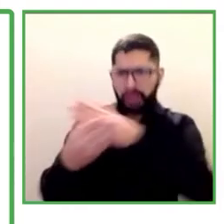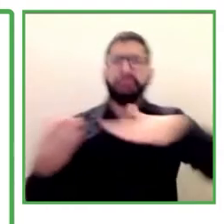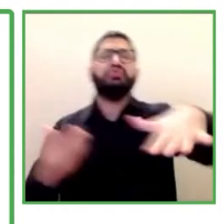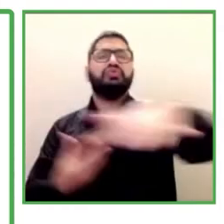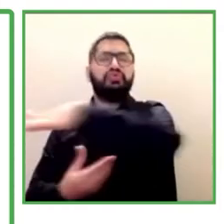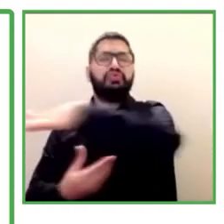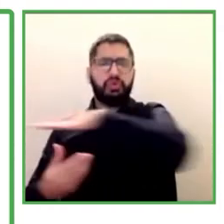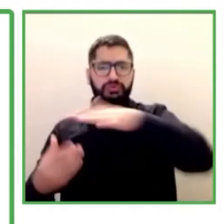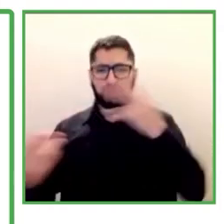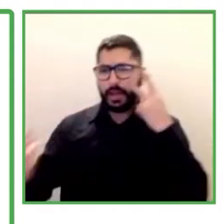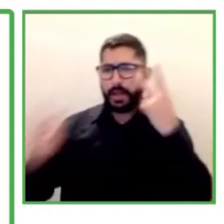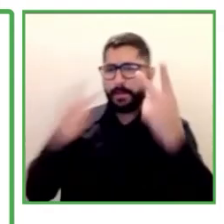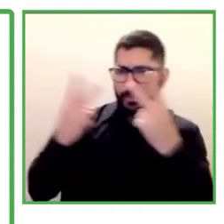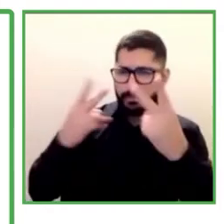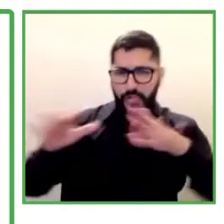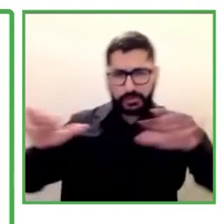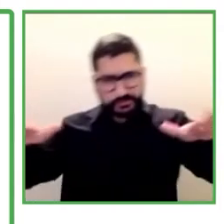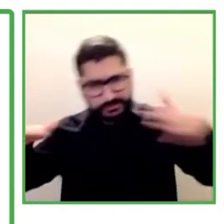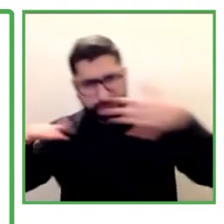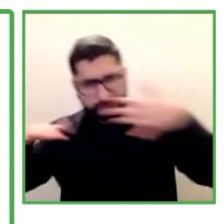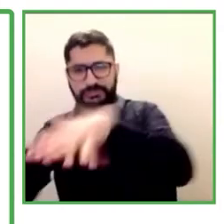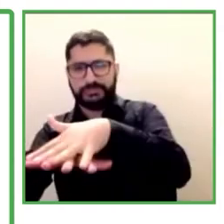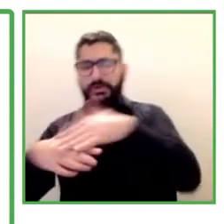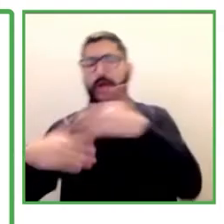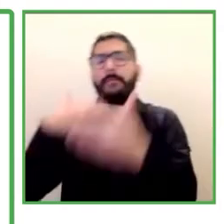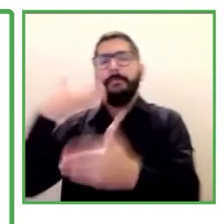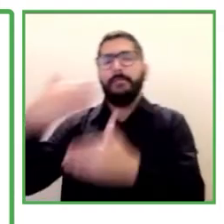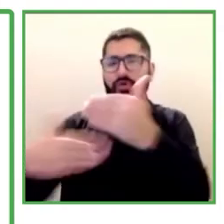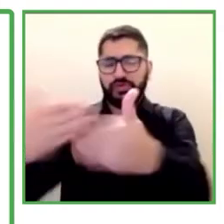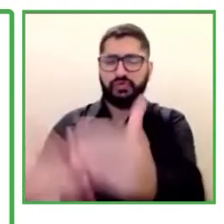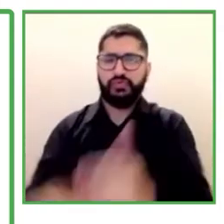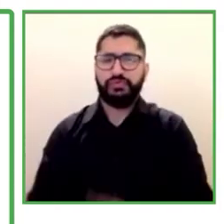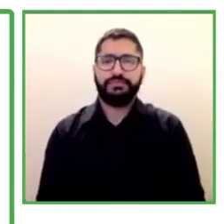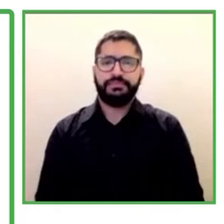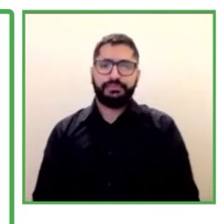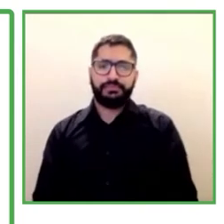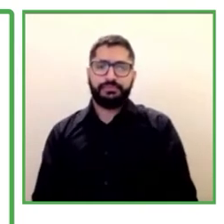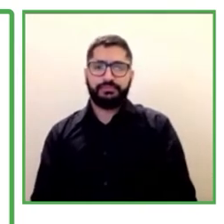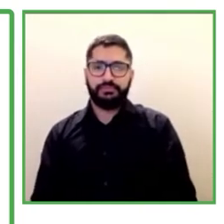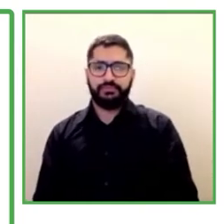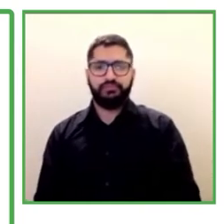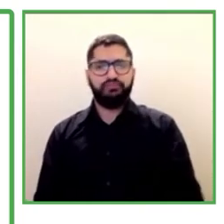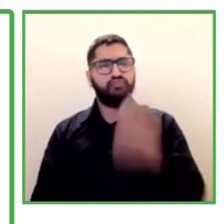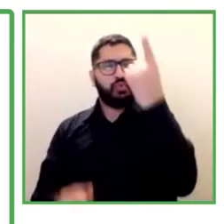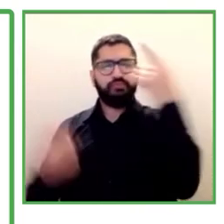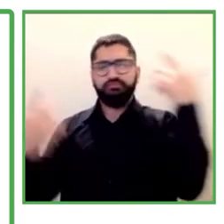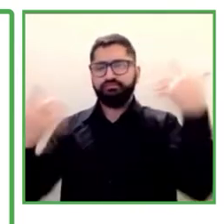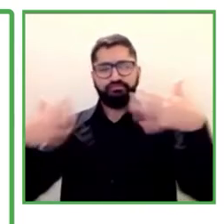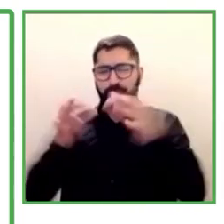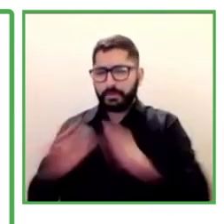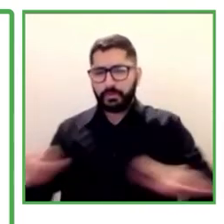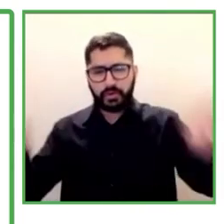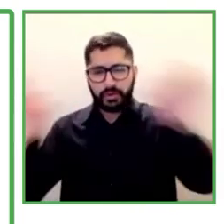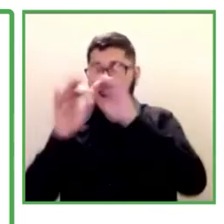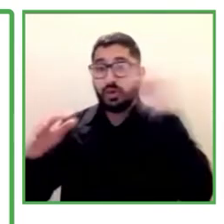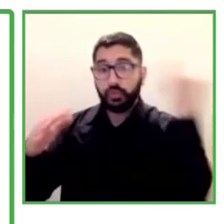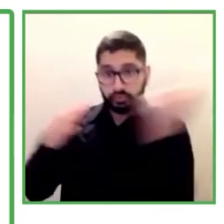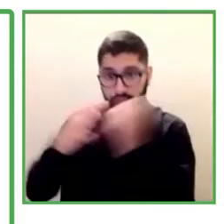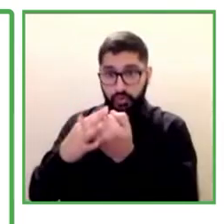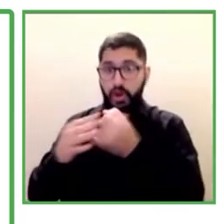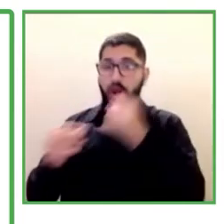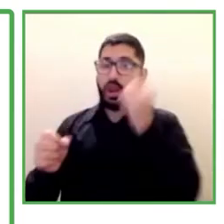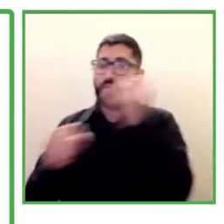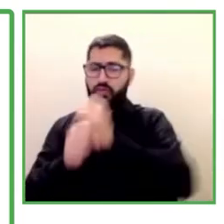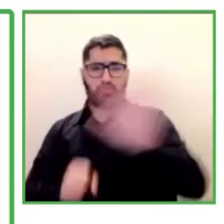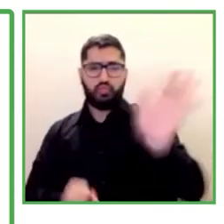intervención. No solamente hablamos de inclusión laboral, desde un principio estamos hablando de inclusión sociolaboral. No solo